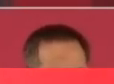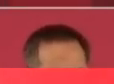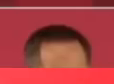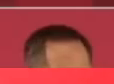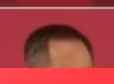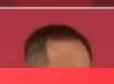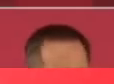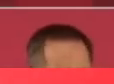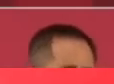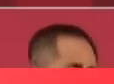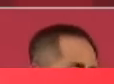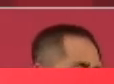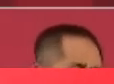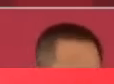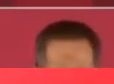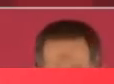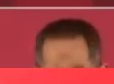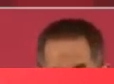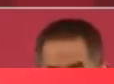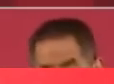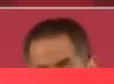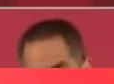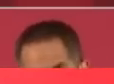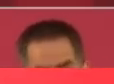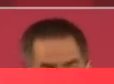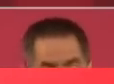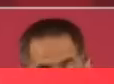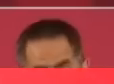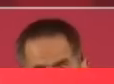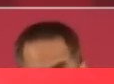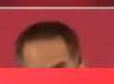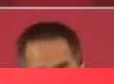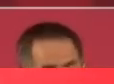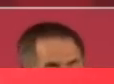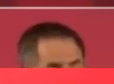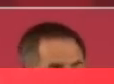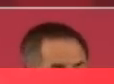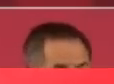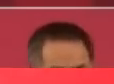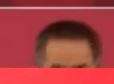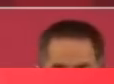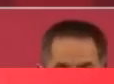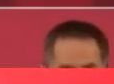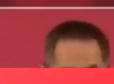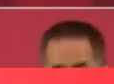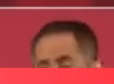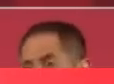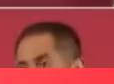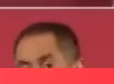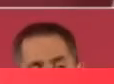distinguidísimos finísimas personas como este abogado cocido